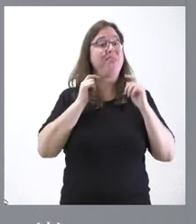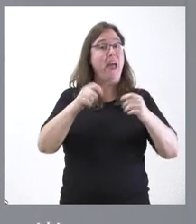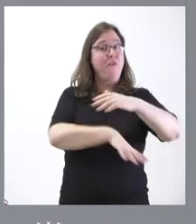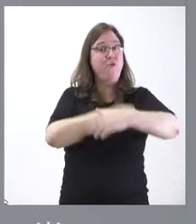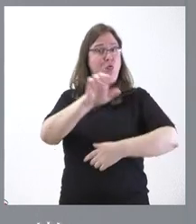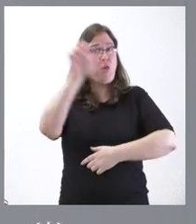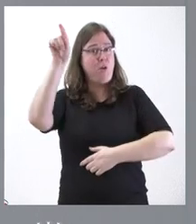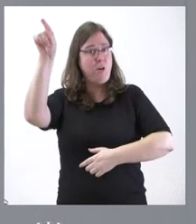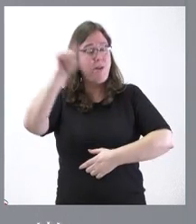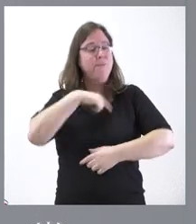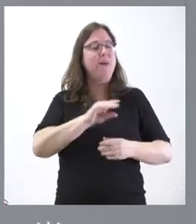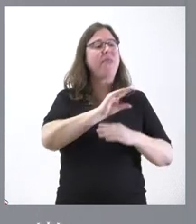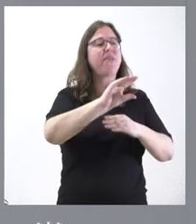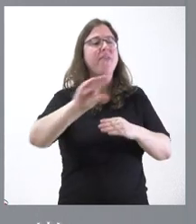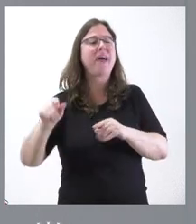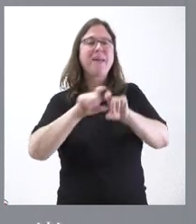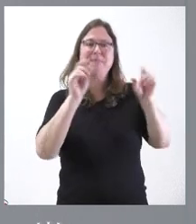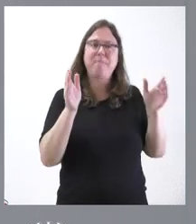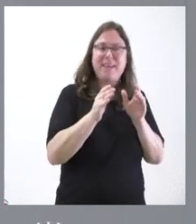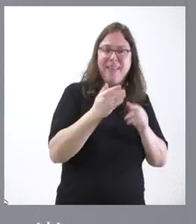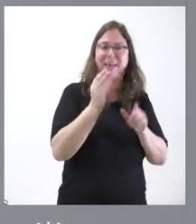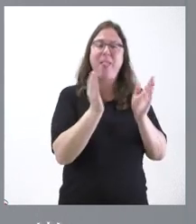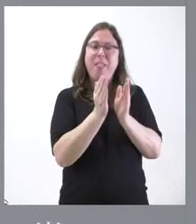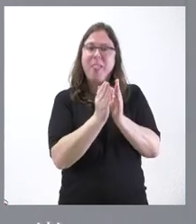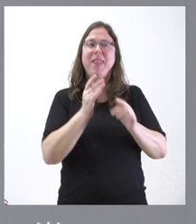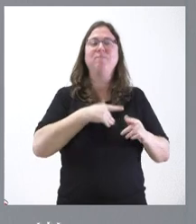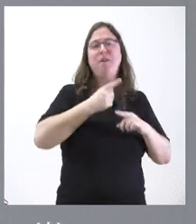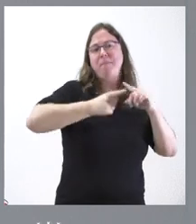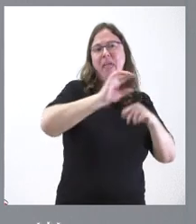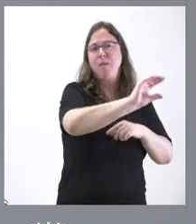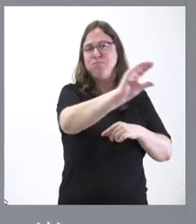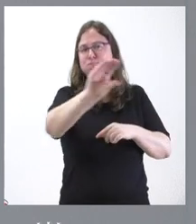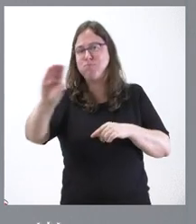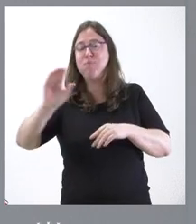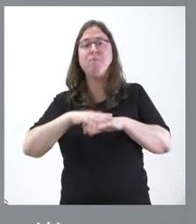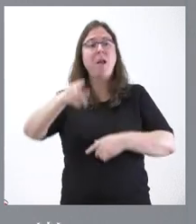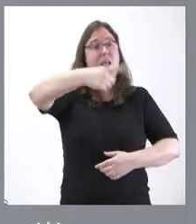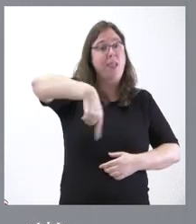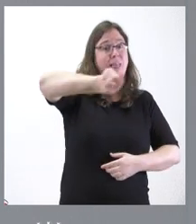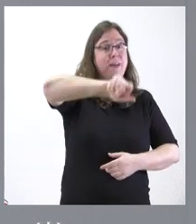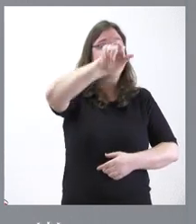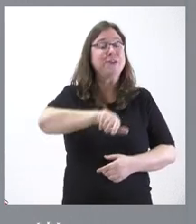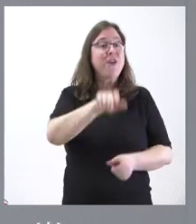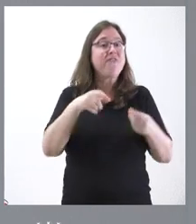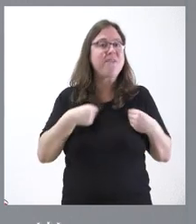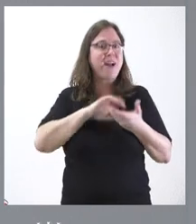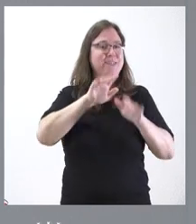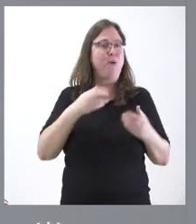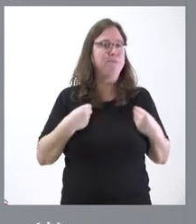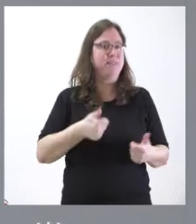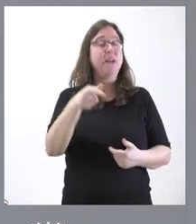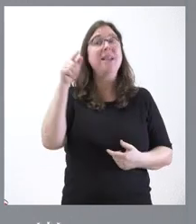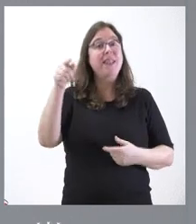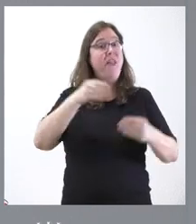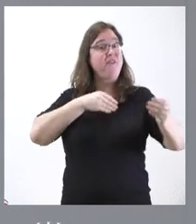lleguen a las pequeñas e medianas empresas lleguen en la mejor medida posible Al conjunto de los ciudadanos y esta flexibilidad También